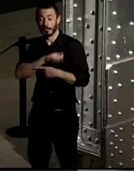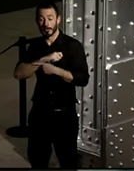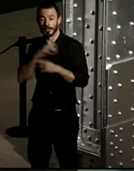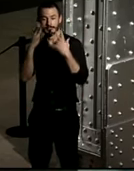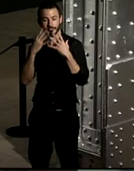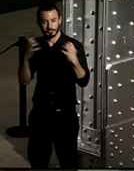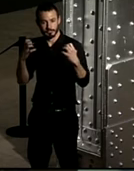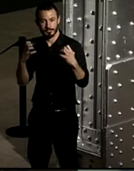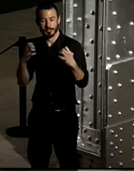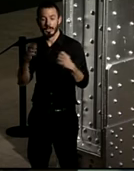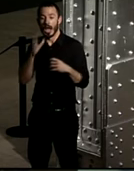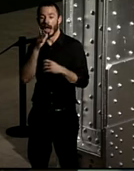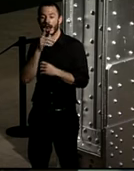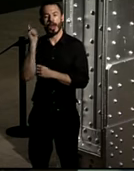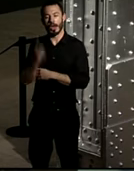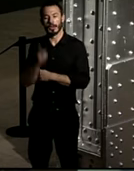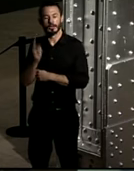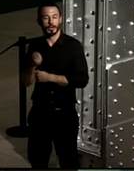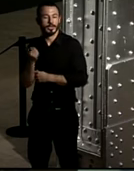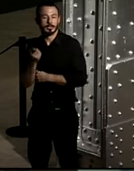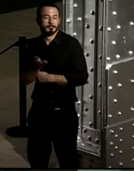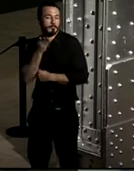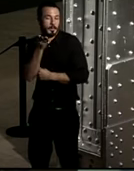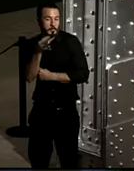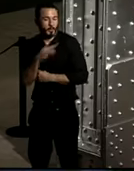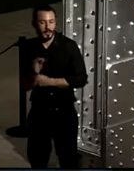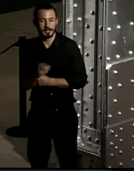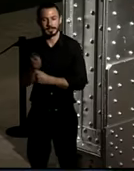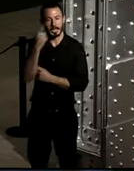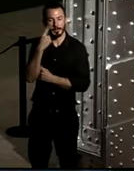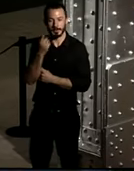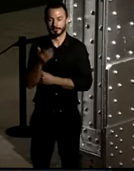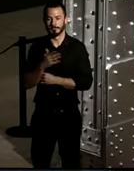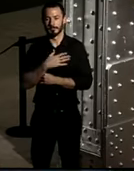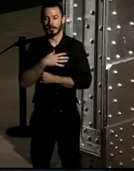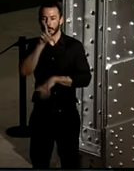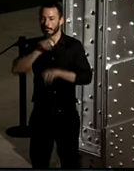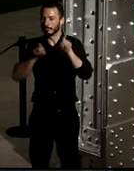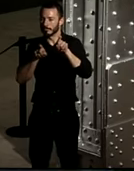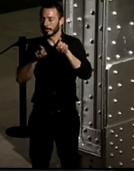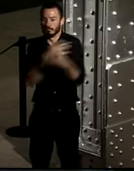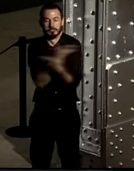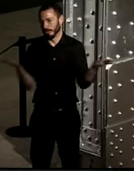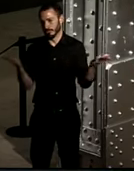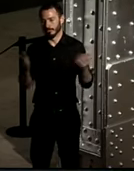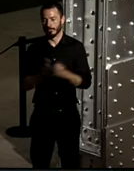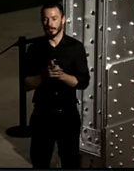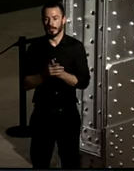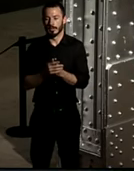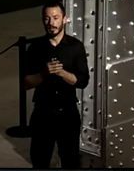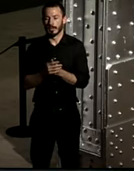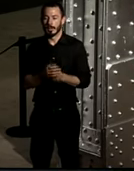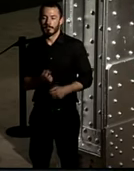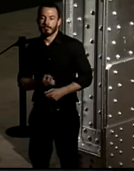de pedirles a los directores lo que queréis para nuestra industria. Venga. Pues mi pregunta va dirigida a todos. Me gustaría saber de dónde os